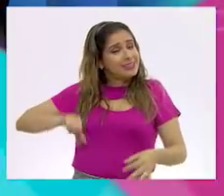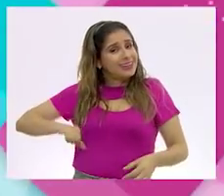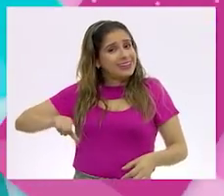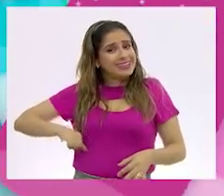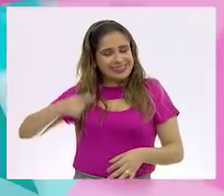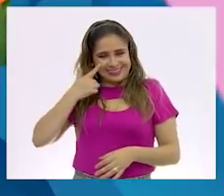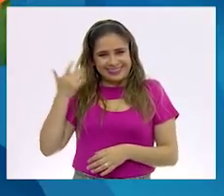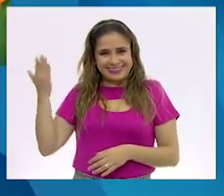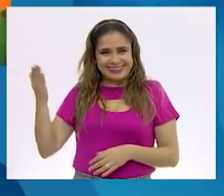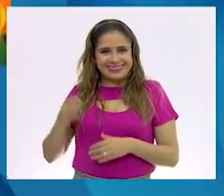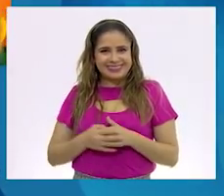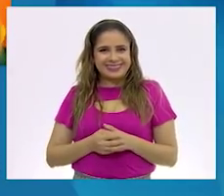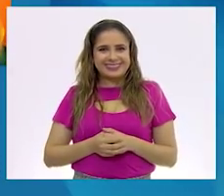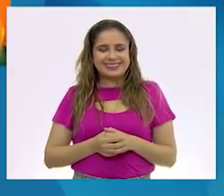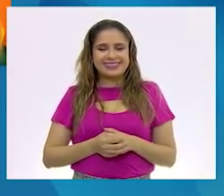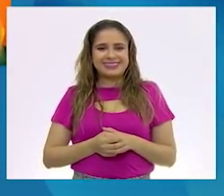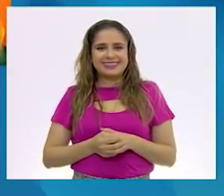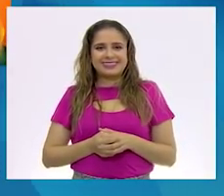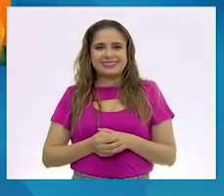interesantes.